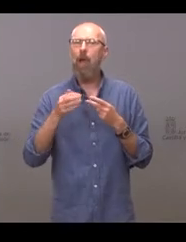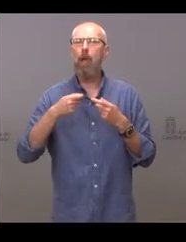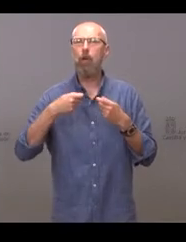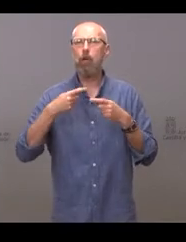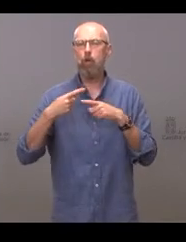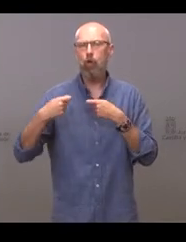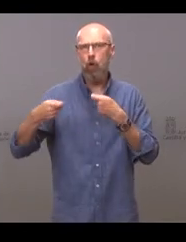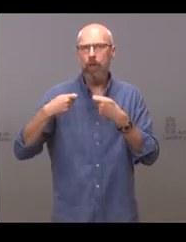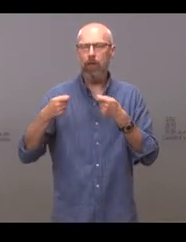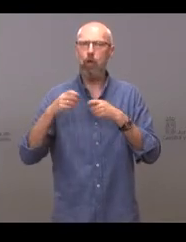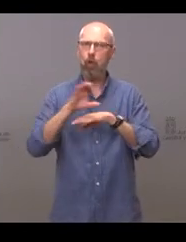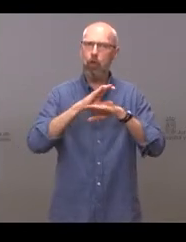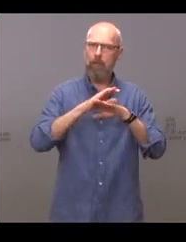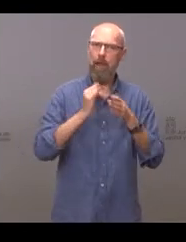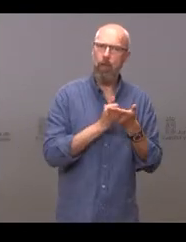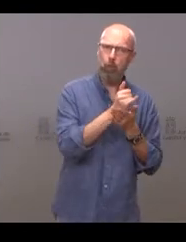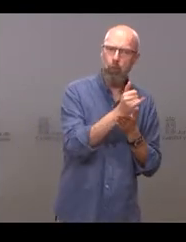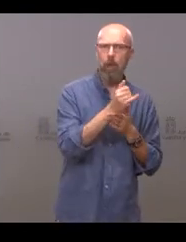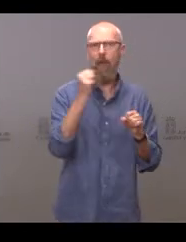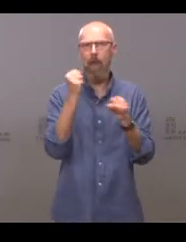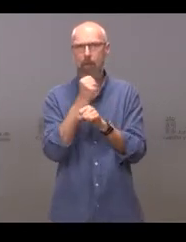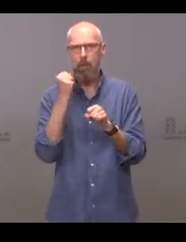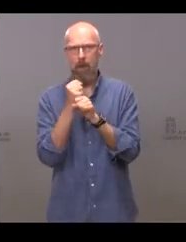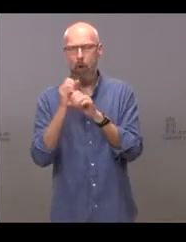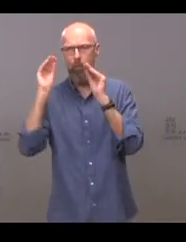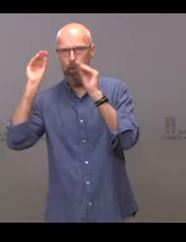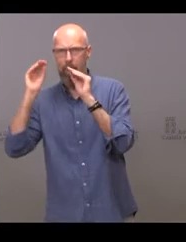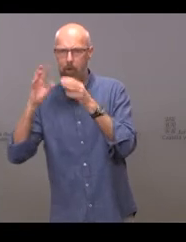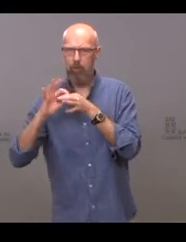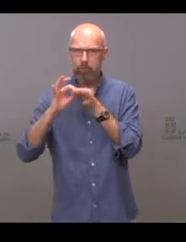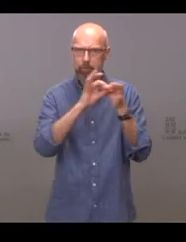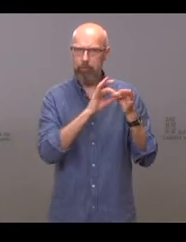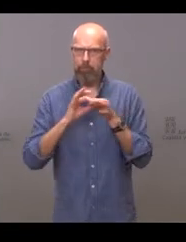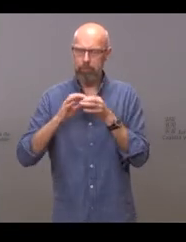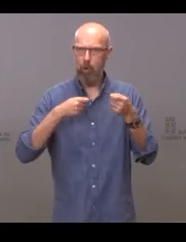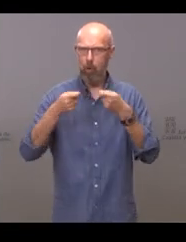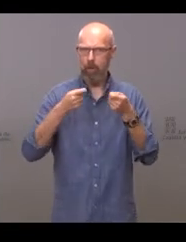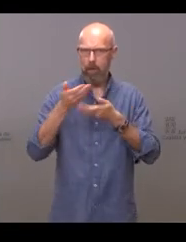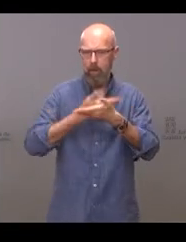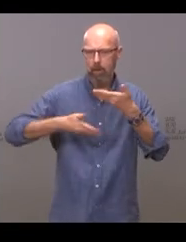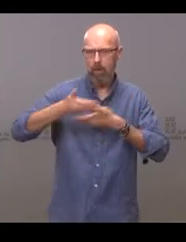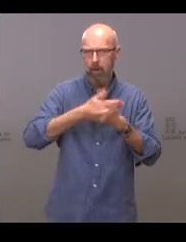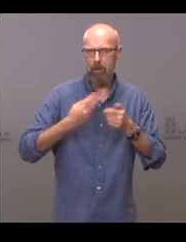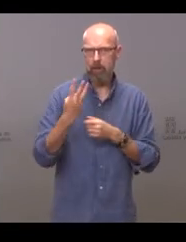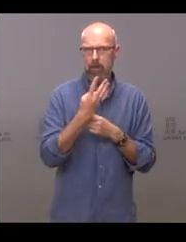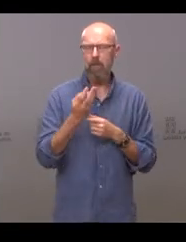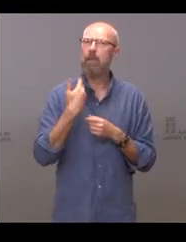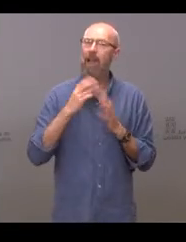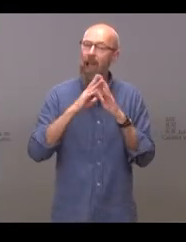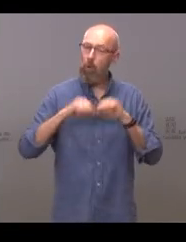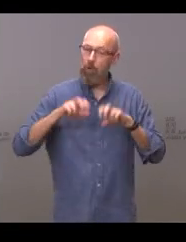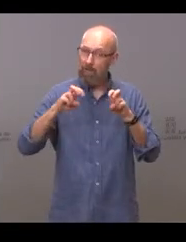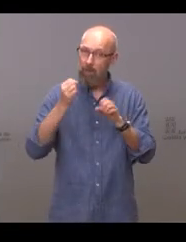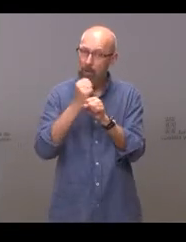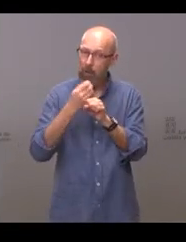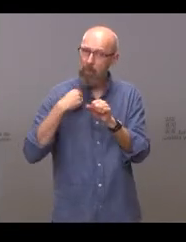de empleo y la consejería de educación para las políticas de la formación profesional ya llevamos muchos años también con estos acuerdos y nos parece